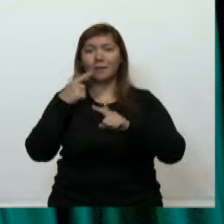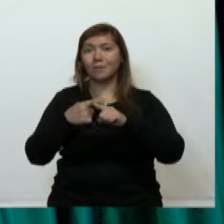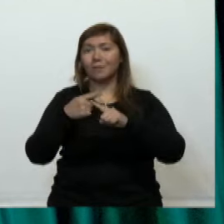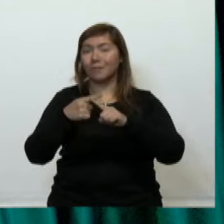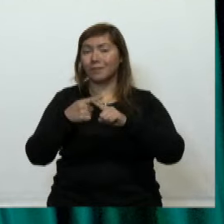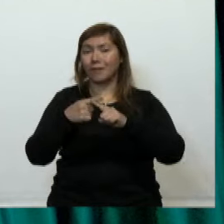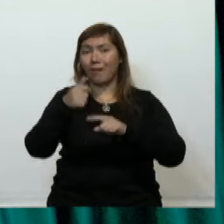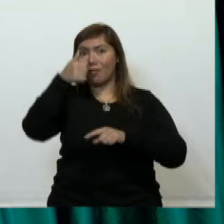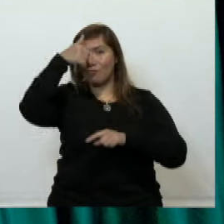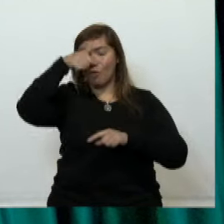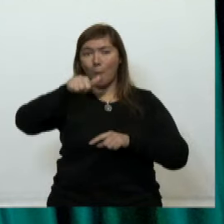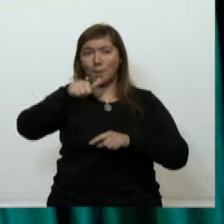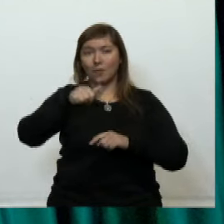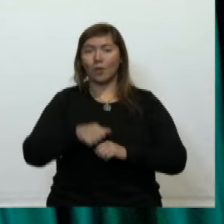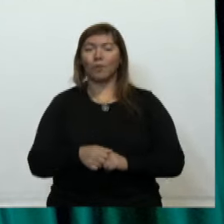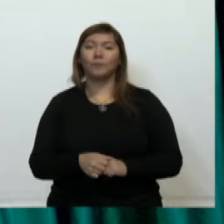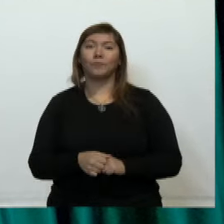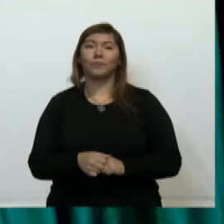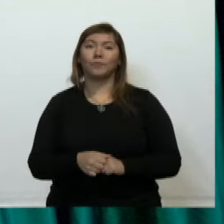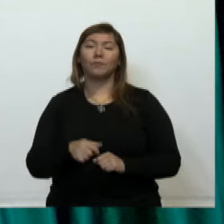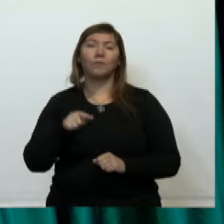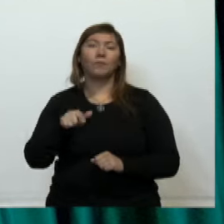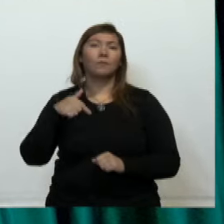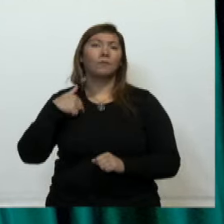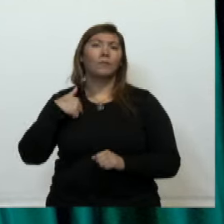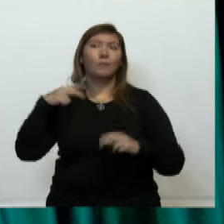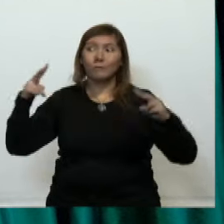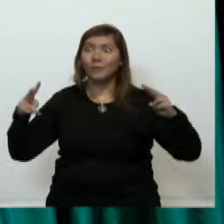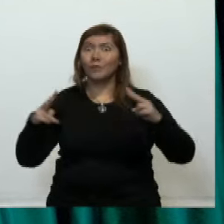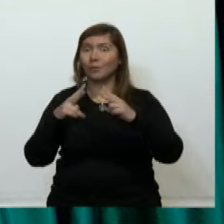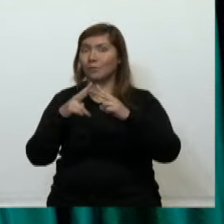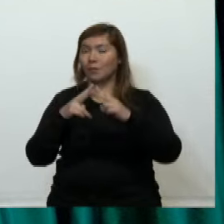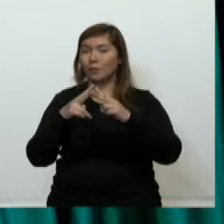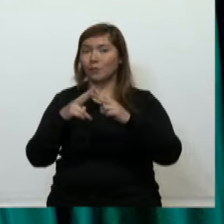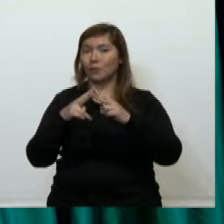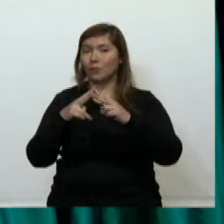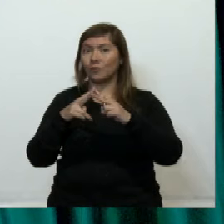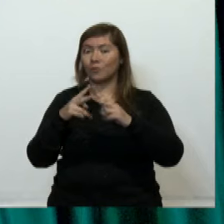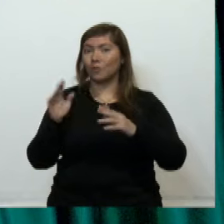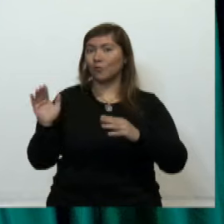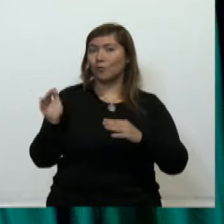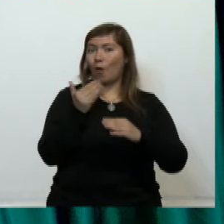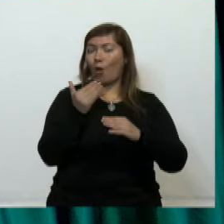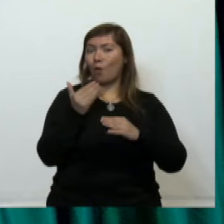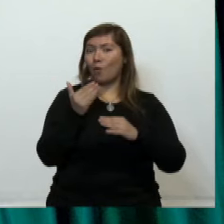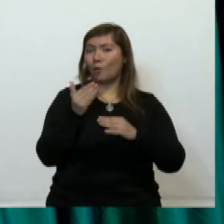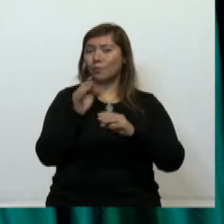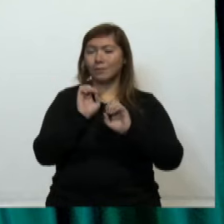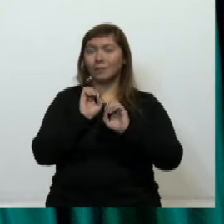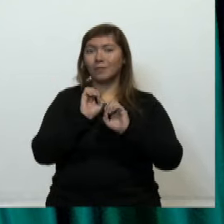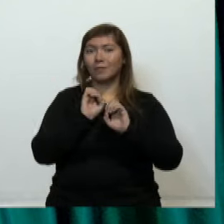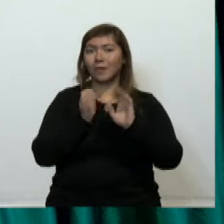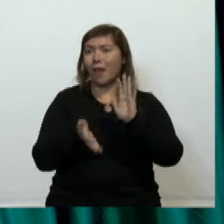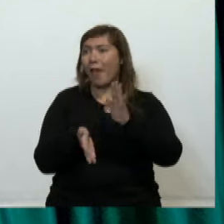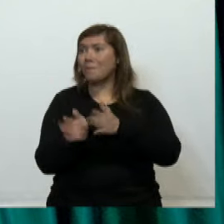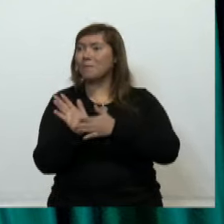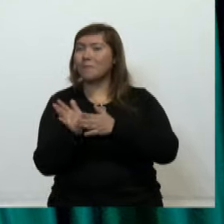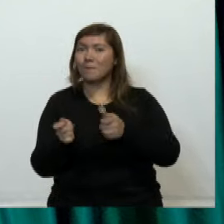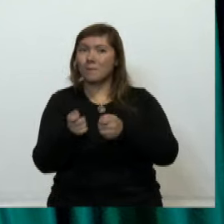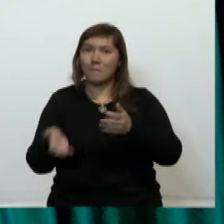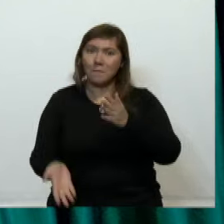domingo, para que dondequiera que nos encontremos, nos sintamos enviados como los doce para dar testimonio